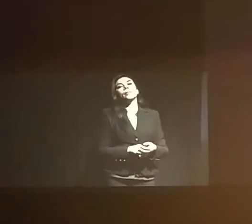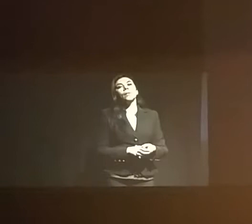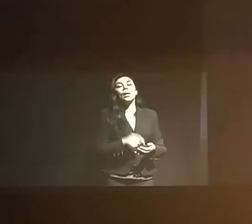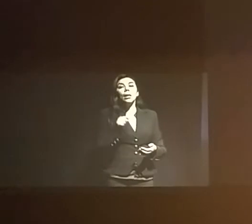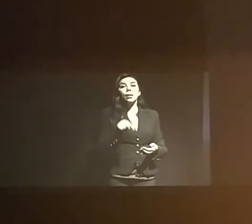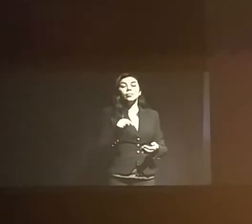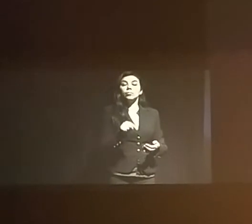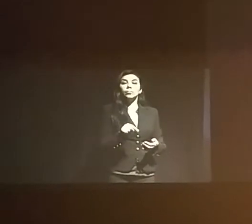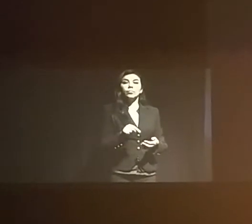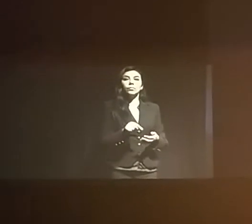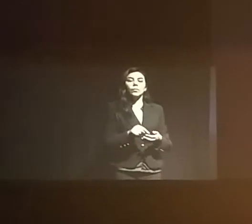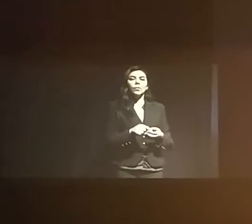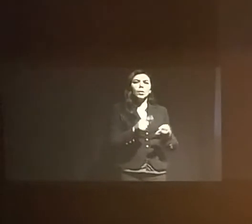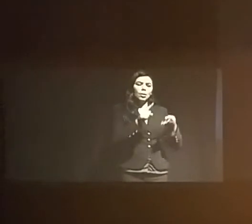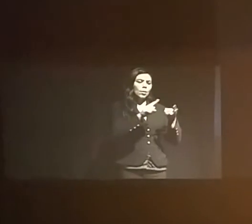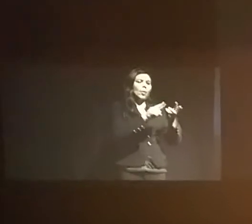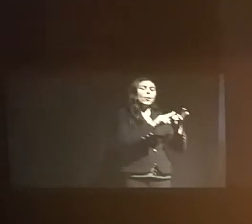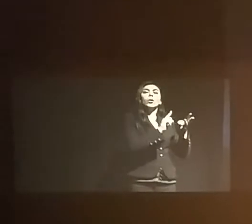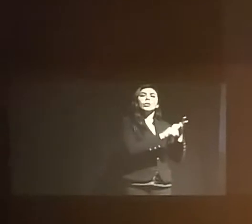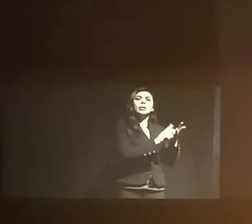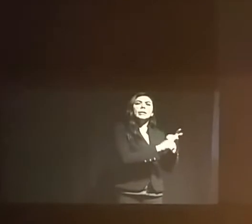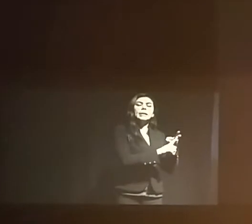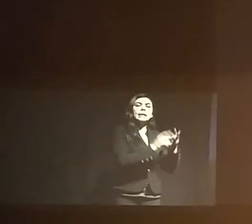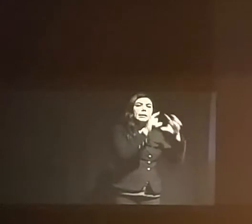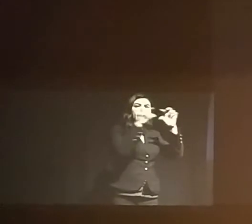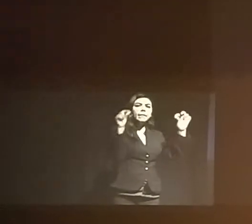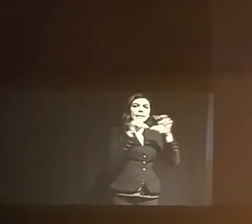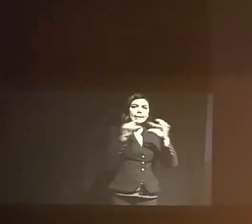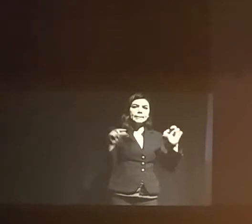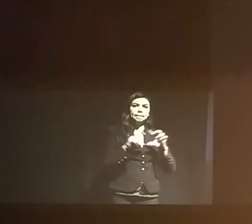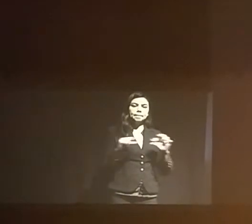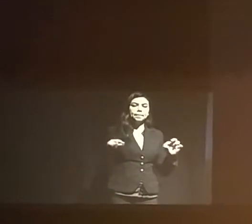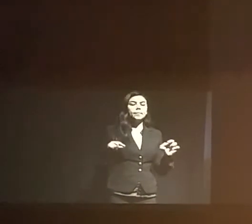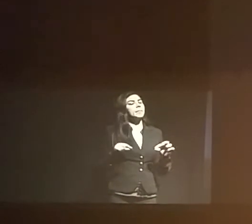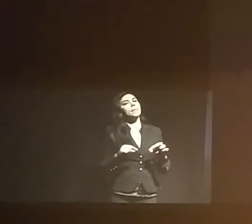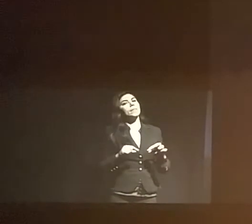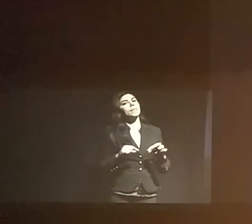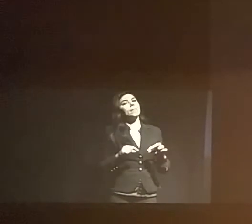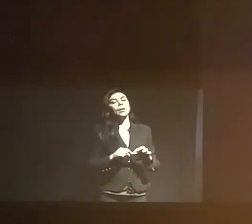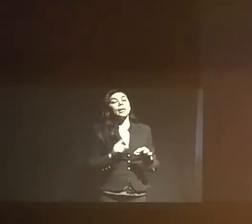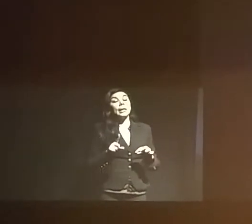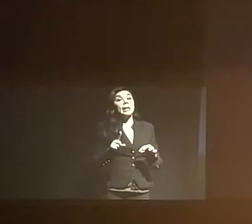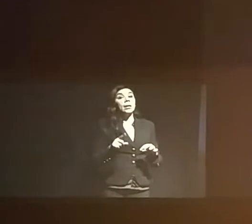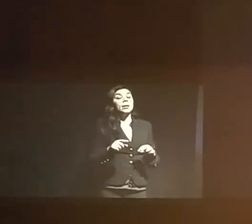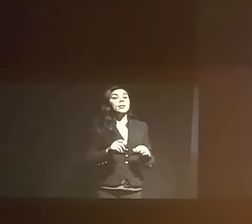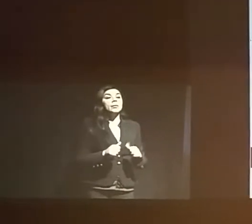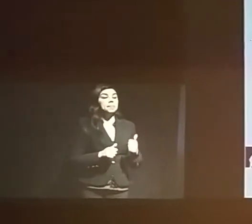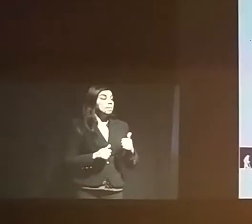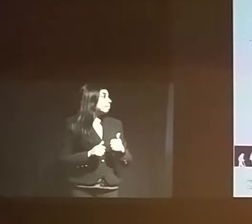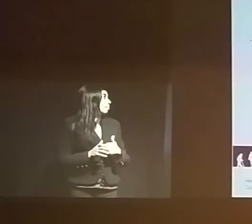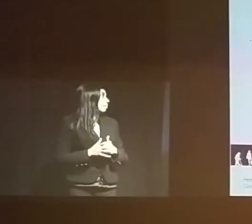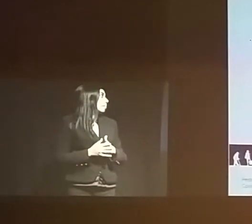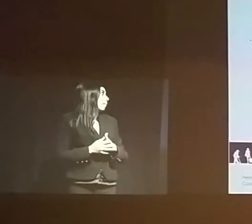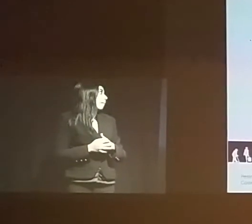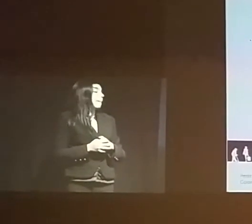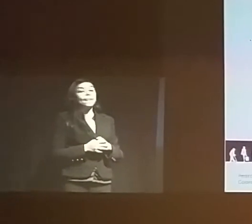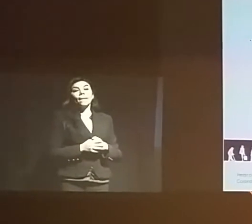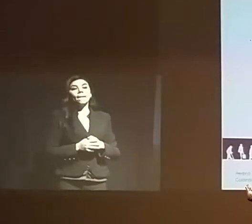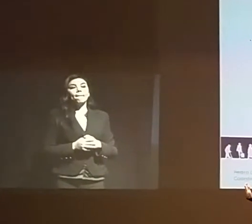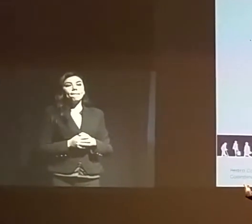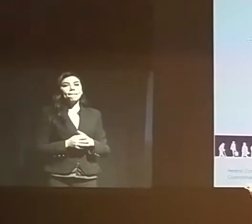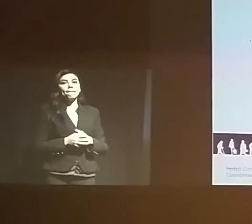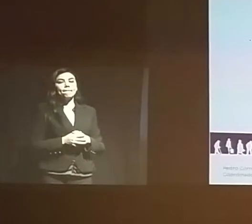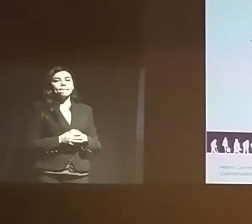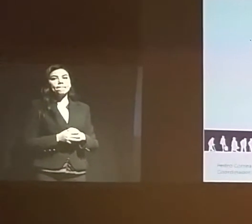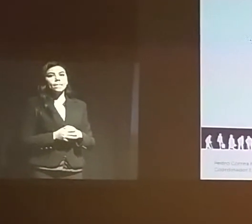Y aquí tenemos otras 3 frases. Y ahí entra el último bloque, estoy terminando, creo que estoy viendo, ¿cierto? Más o menos, no veo,